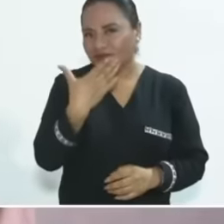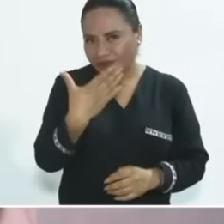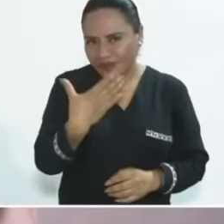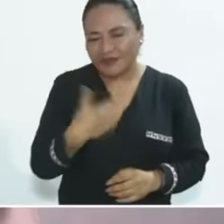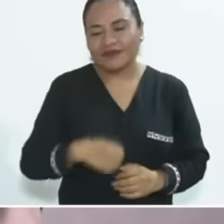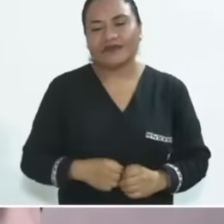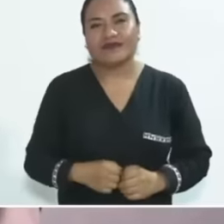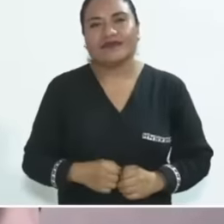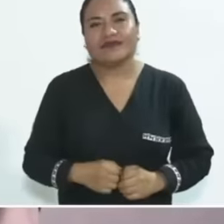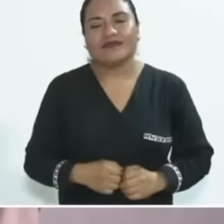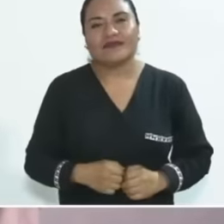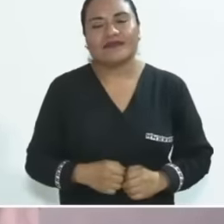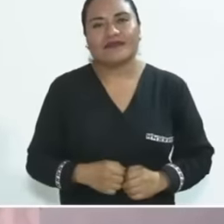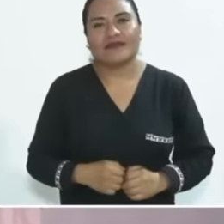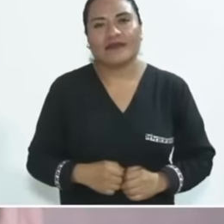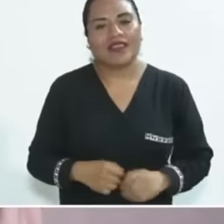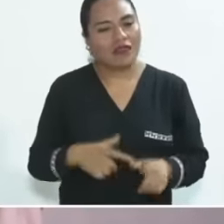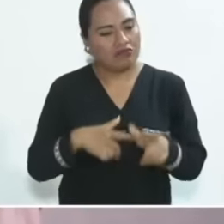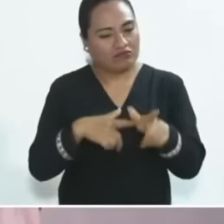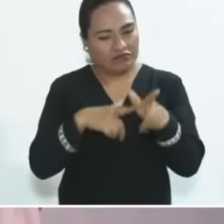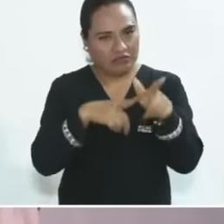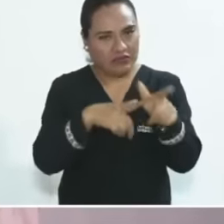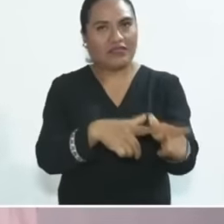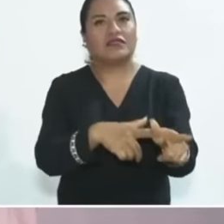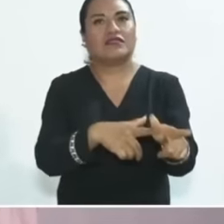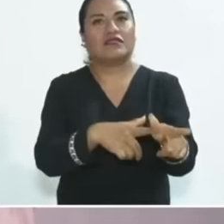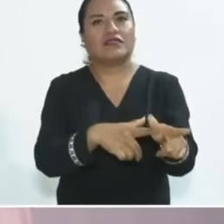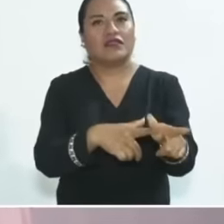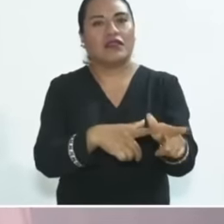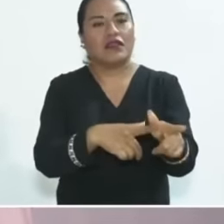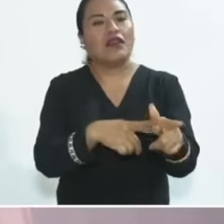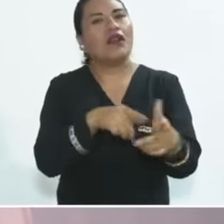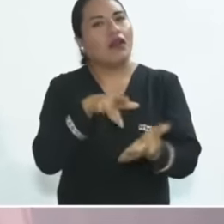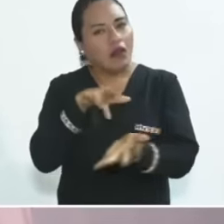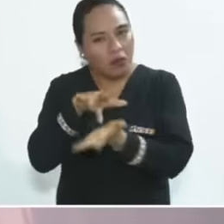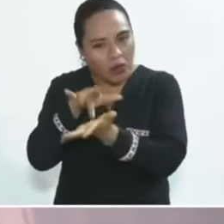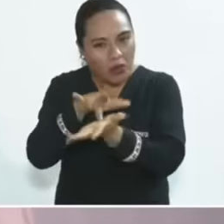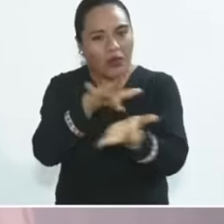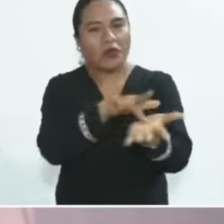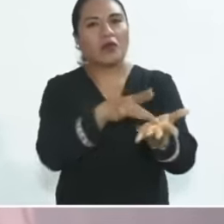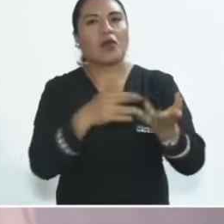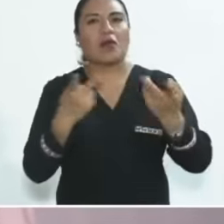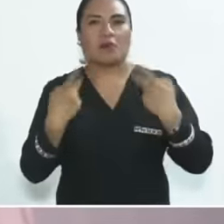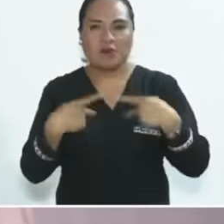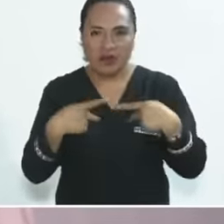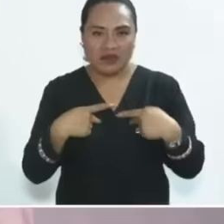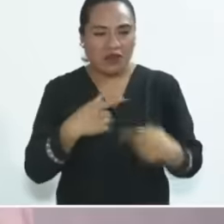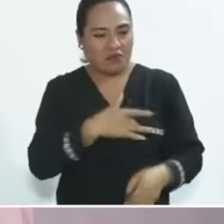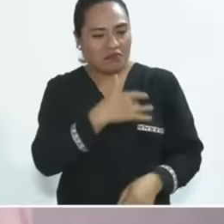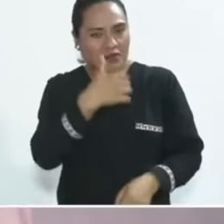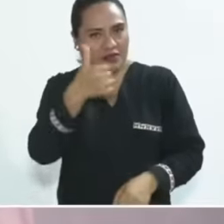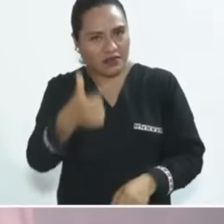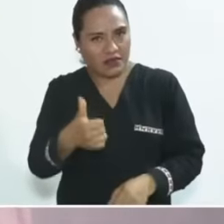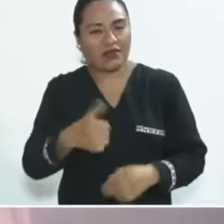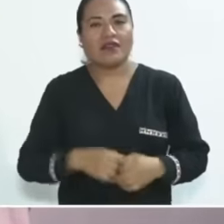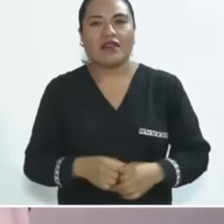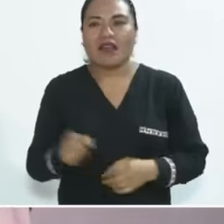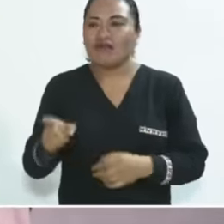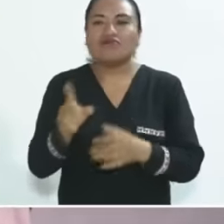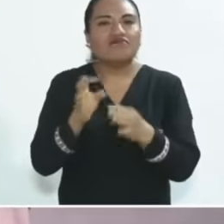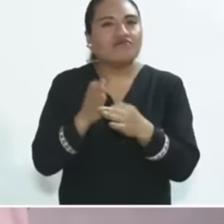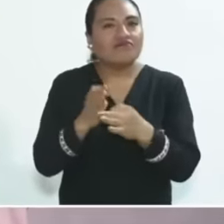porque van a continuar los programas de bienestar, como lo